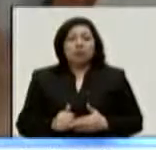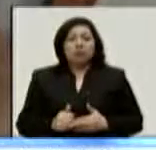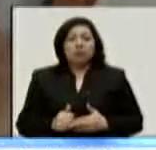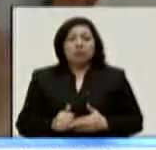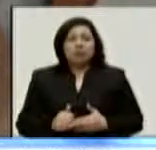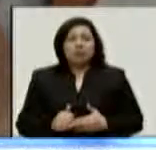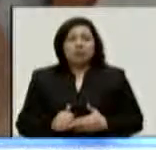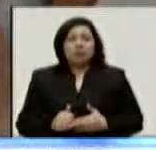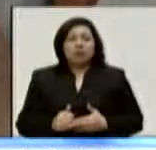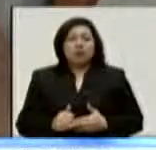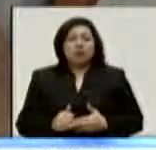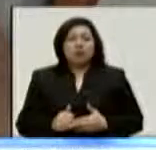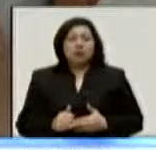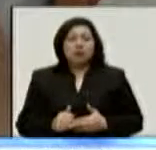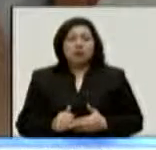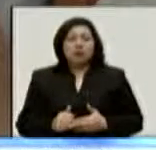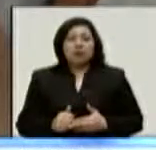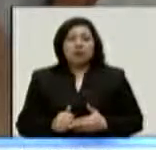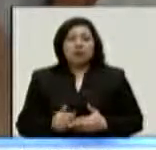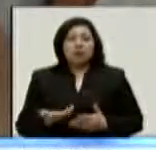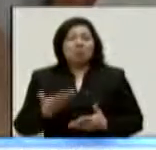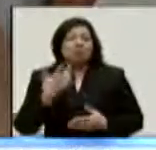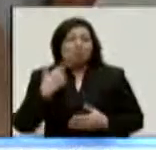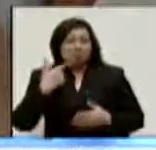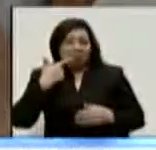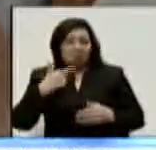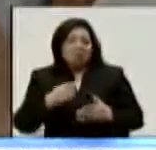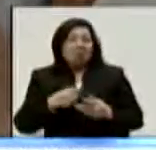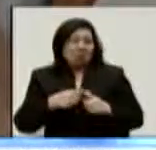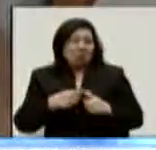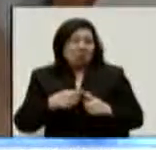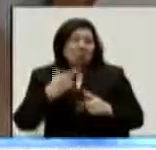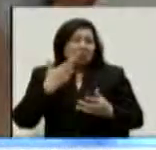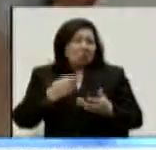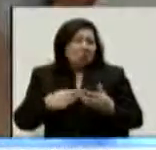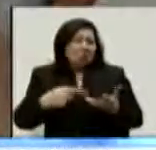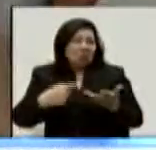baby, una pyme, un grifo, varios grifos, no uno, son varios grifos en realidad.